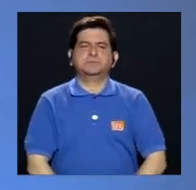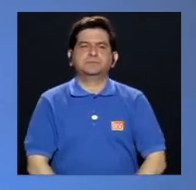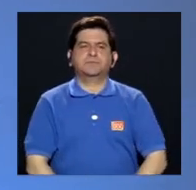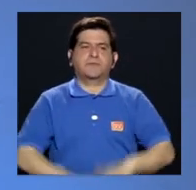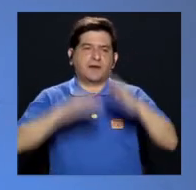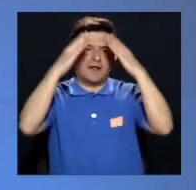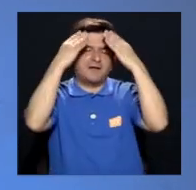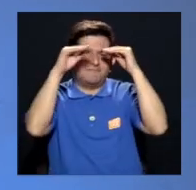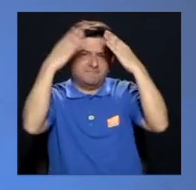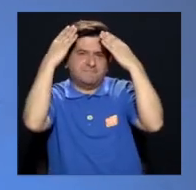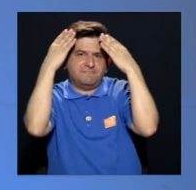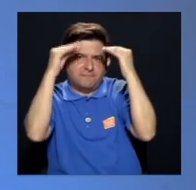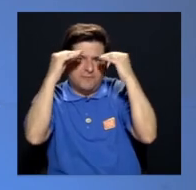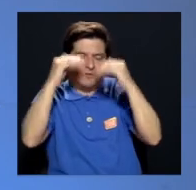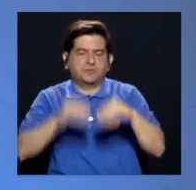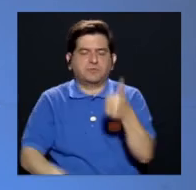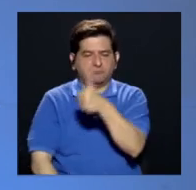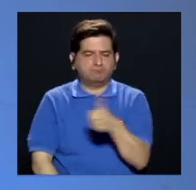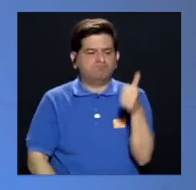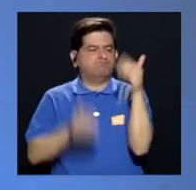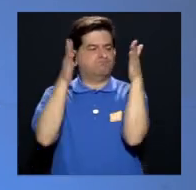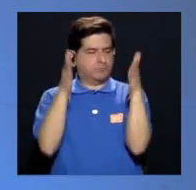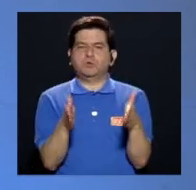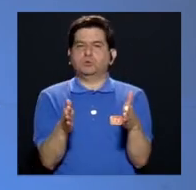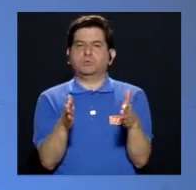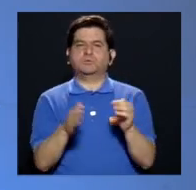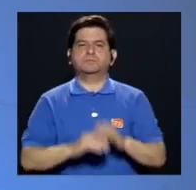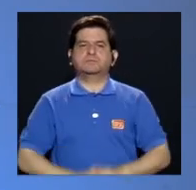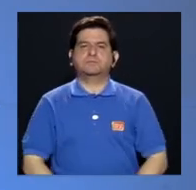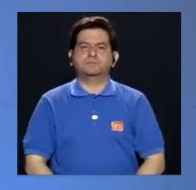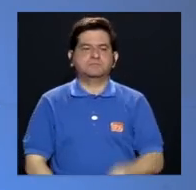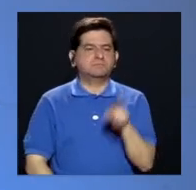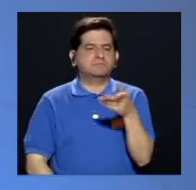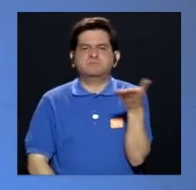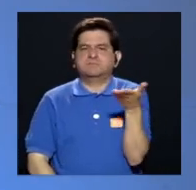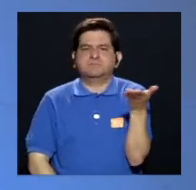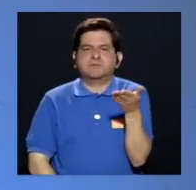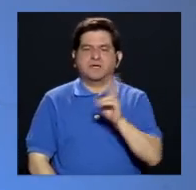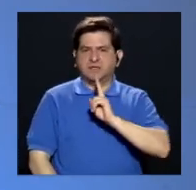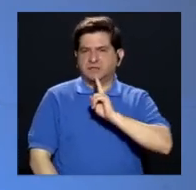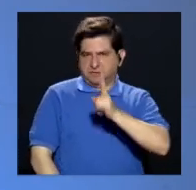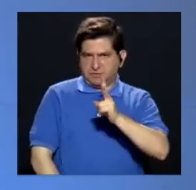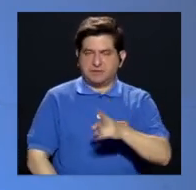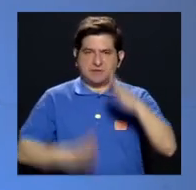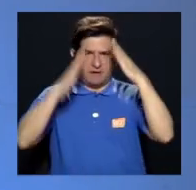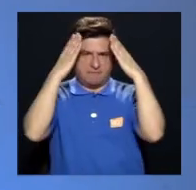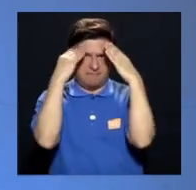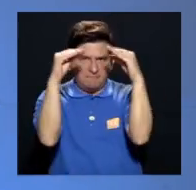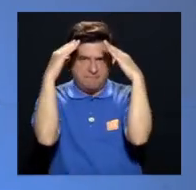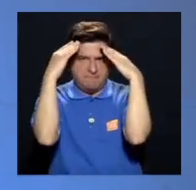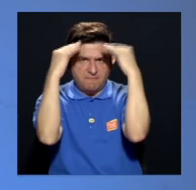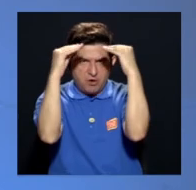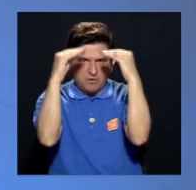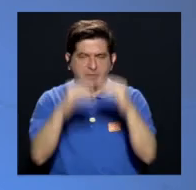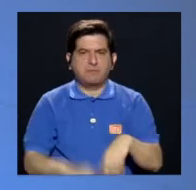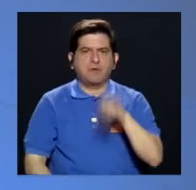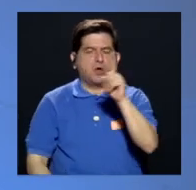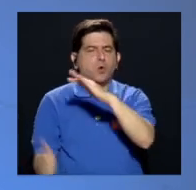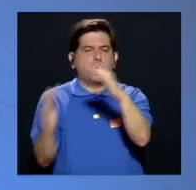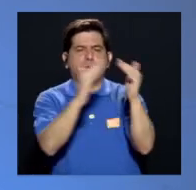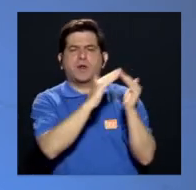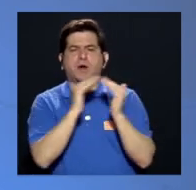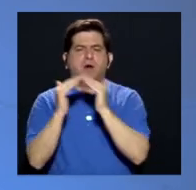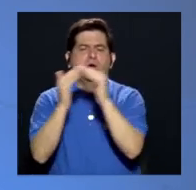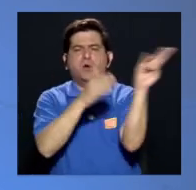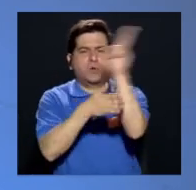El informe del rector es en realidad el informe de una